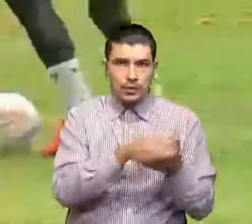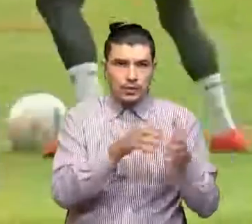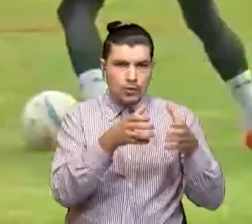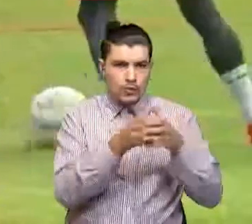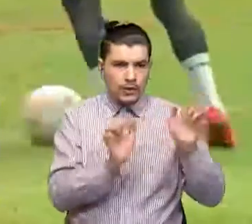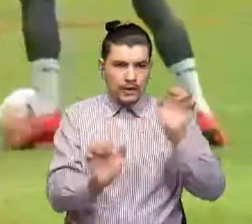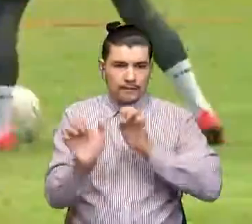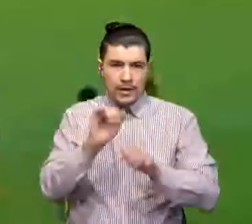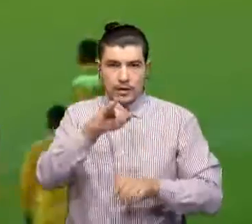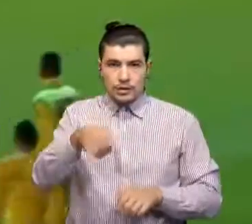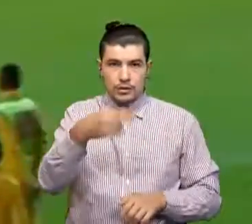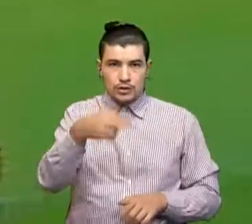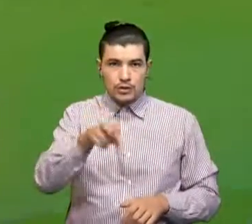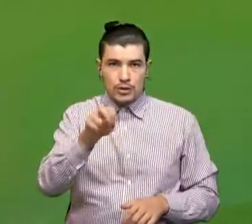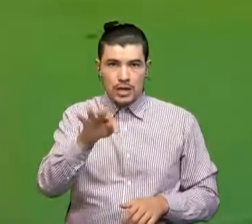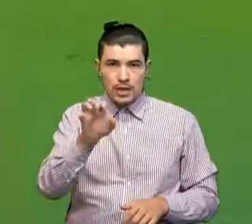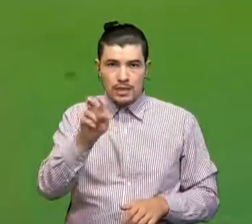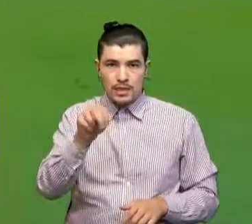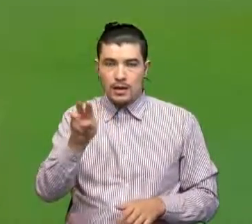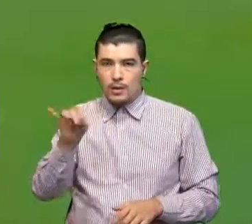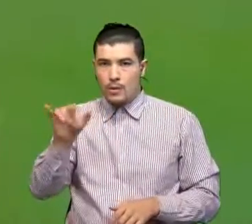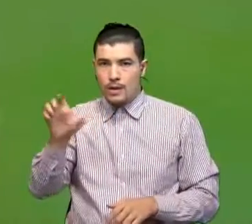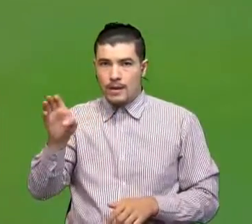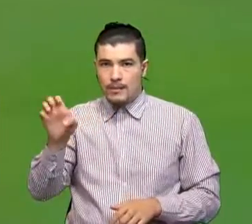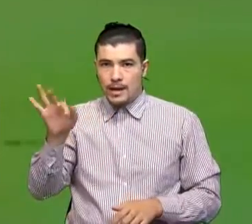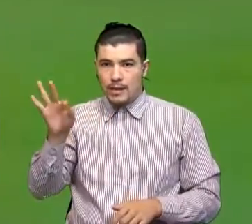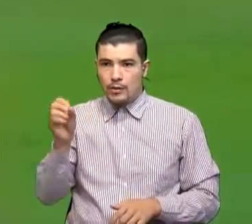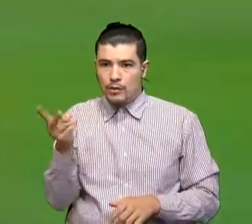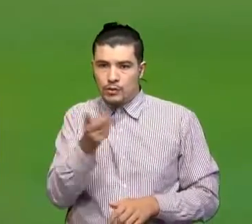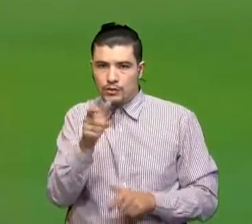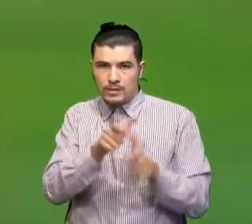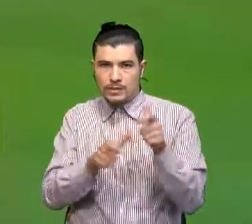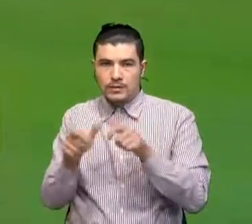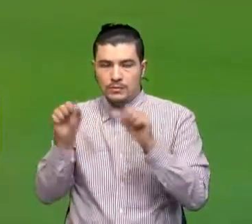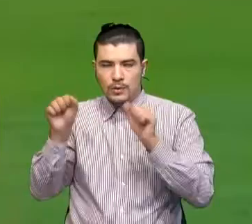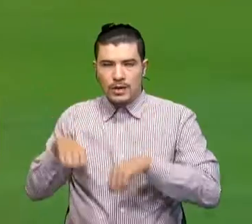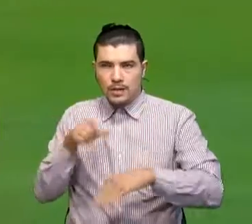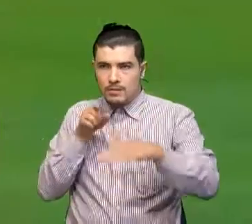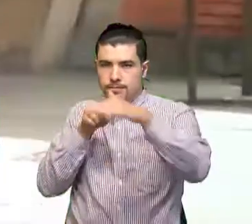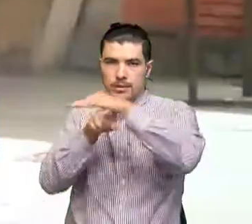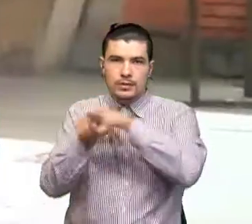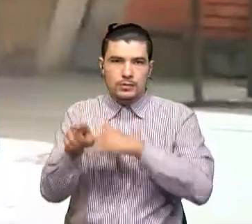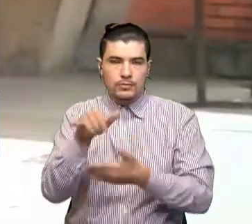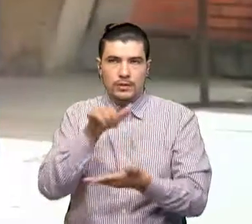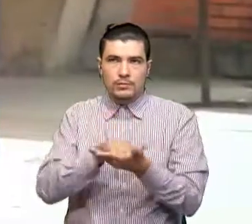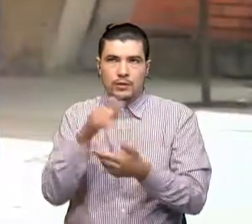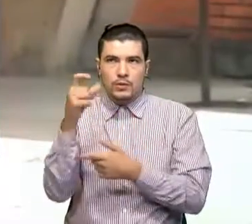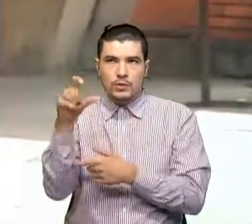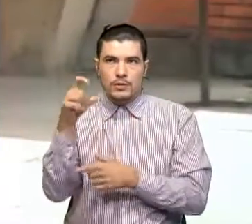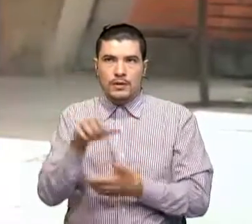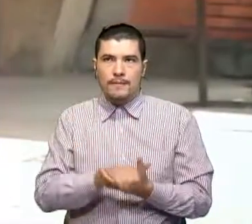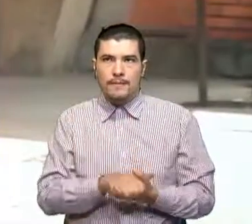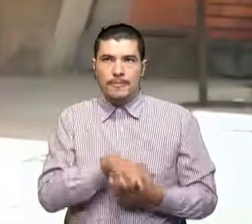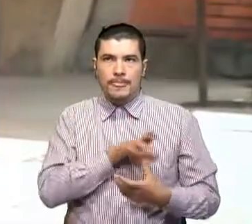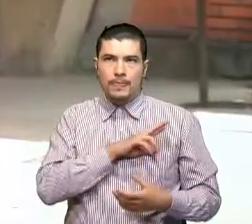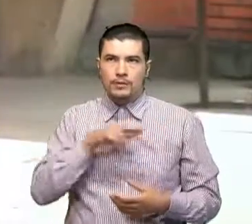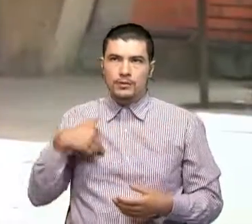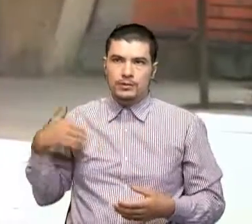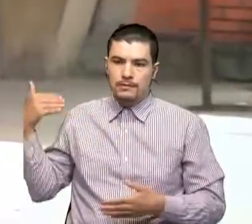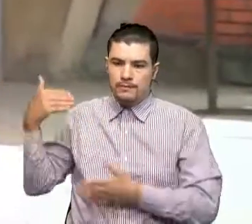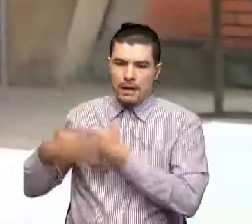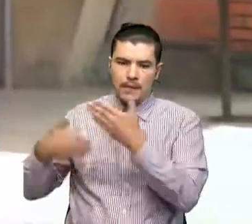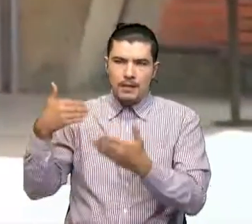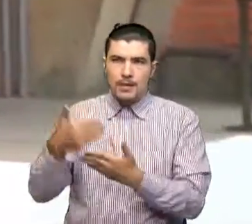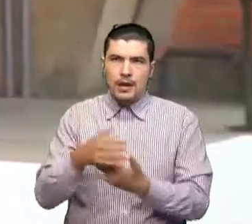ataque, Jonathan Agudelo y Wilberto Cosme se convierten en la esperanza de gol rojinegra. Venir haciendo lo que